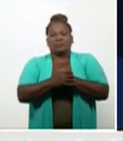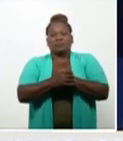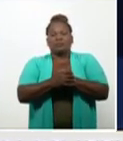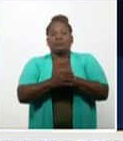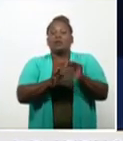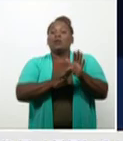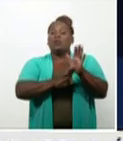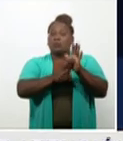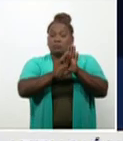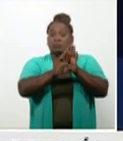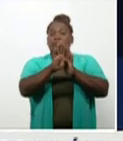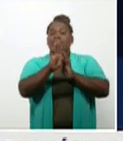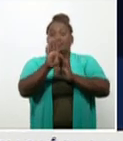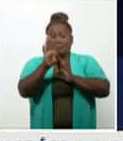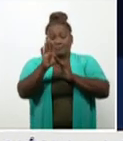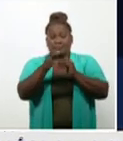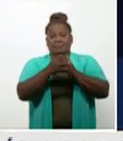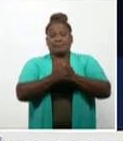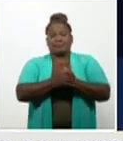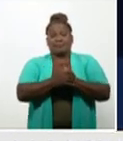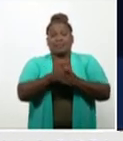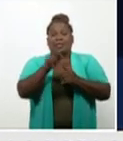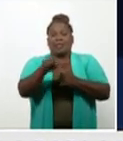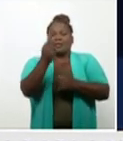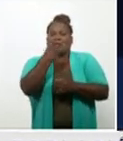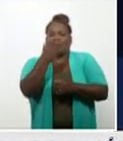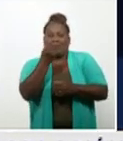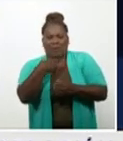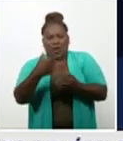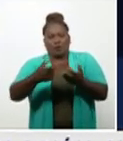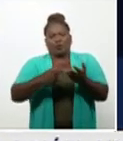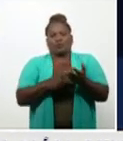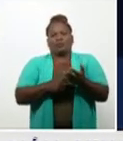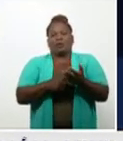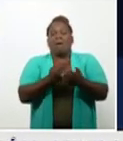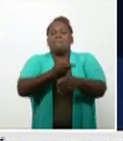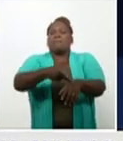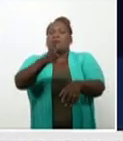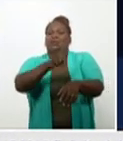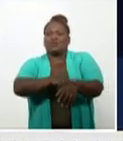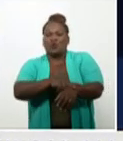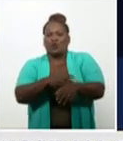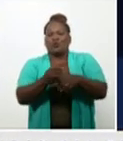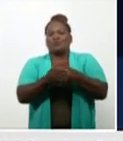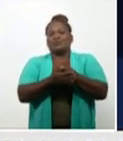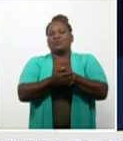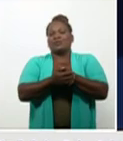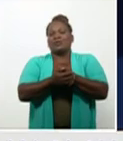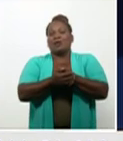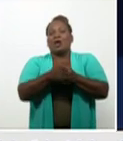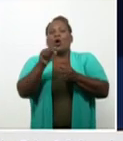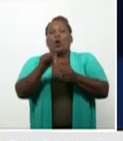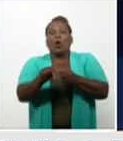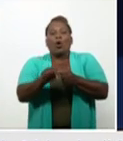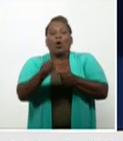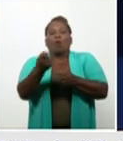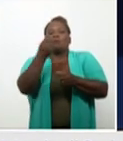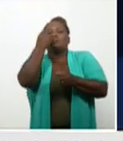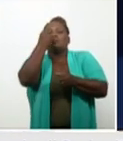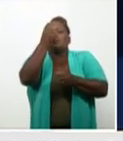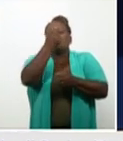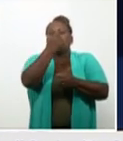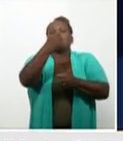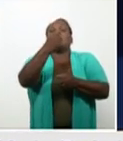desarrollando desde el punto de vista de tratamientos preventivos, tratamientos terapéuticos ya, y todo esto